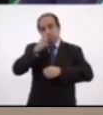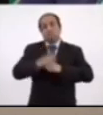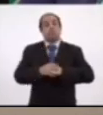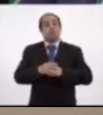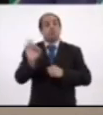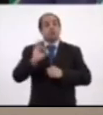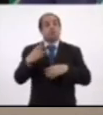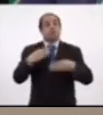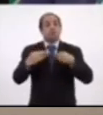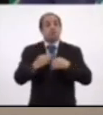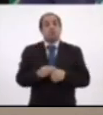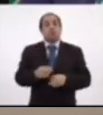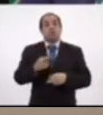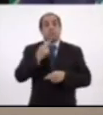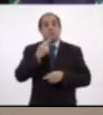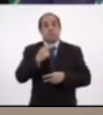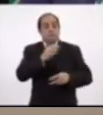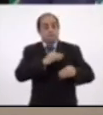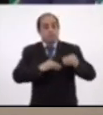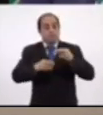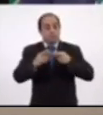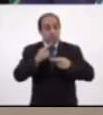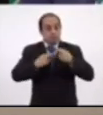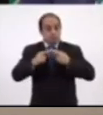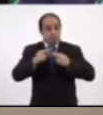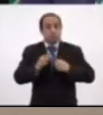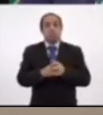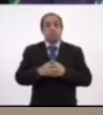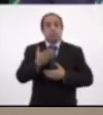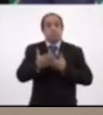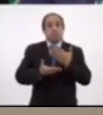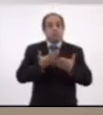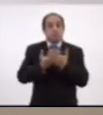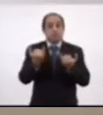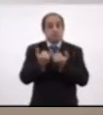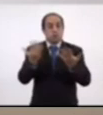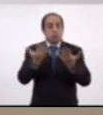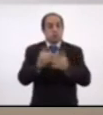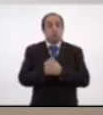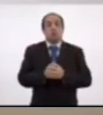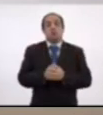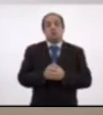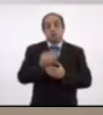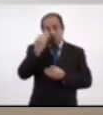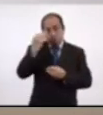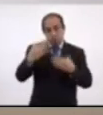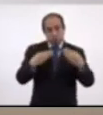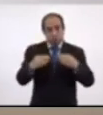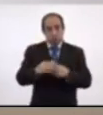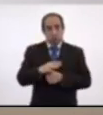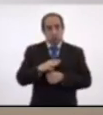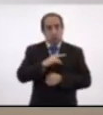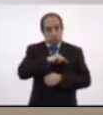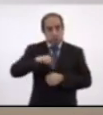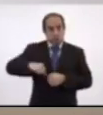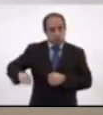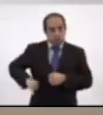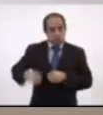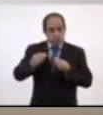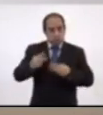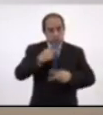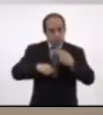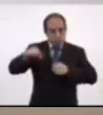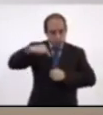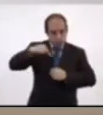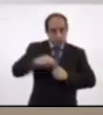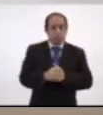la recuperación de los servicios, y creo que así como lo hicimos durante la pandemia, por eso nos interesaba tanto estar aquí, para